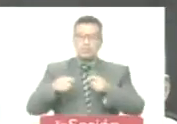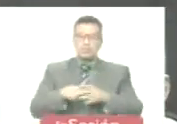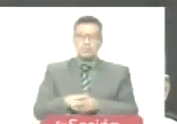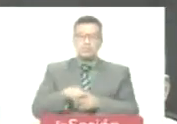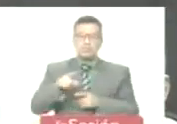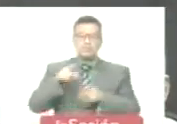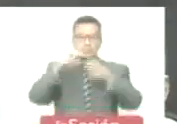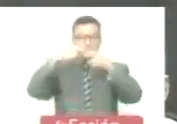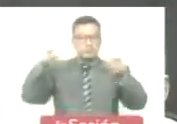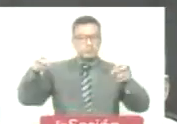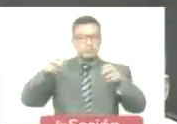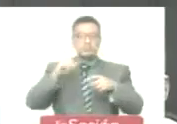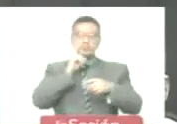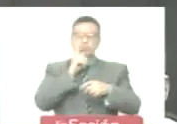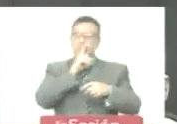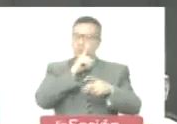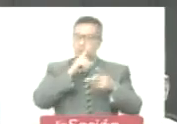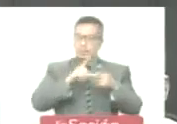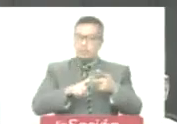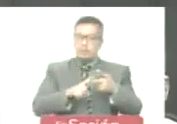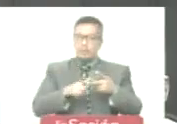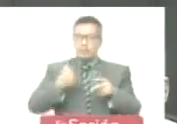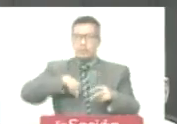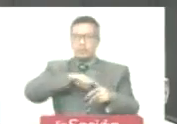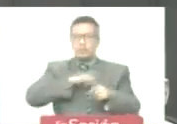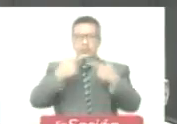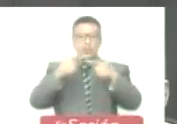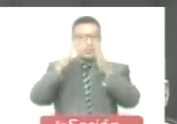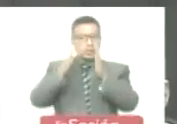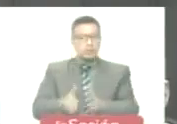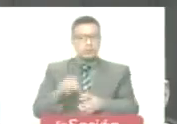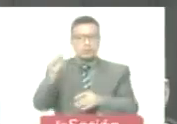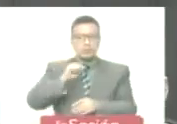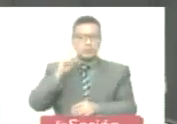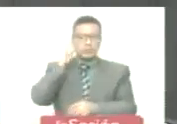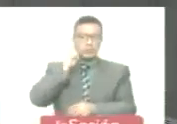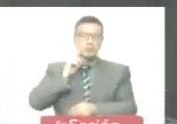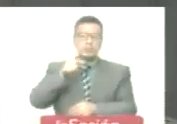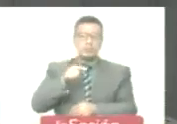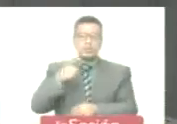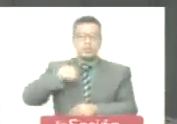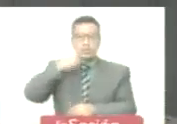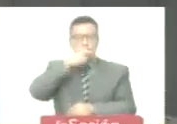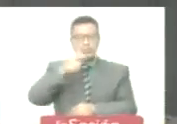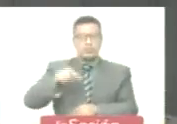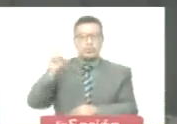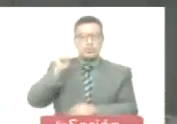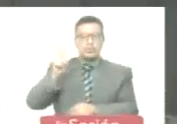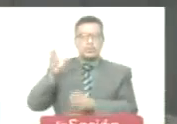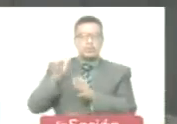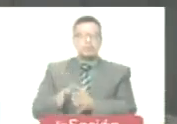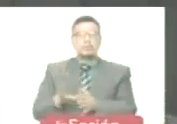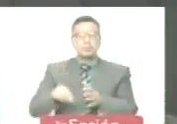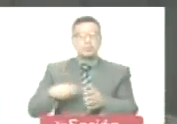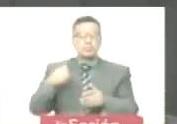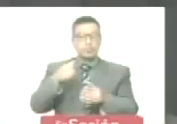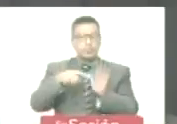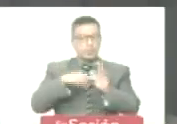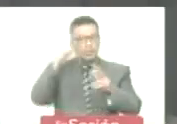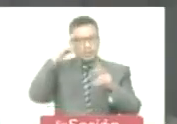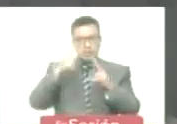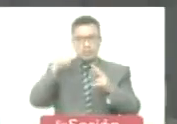el título, el nombre de nuestro libertador Simón Bolívar, para que nuestro pueblo venezolano lo conozca, lo